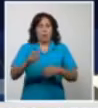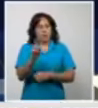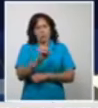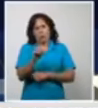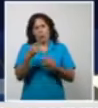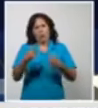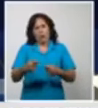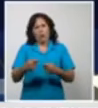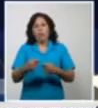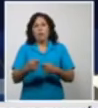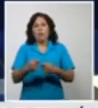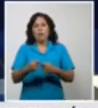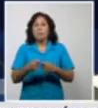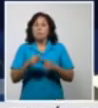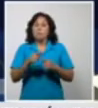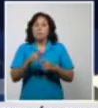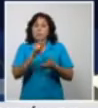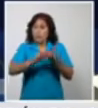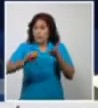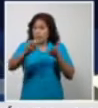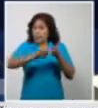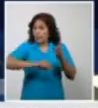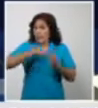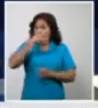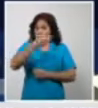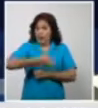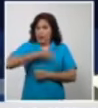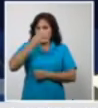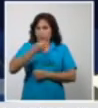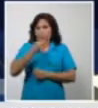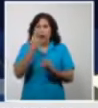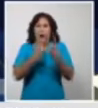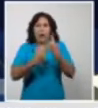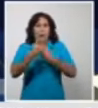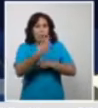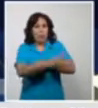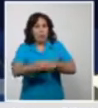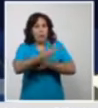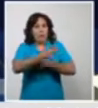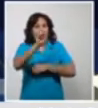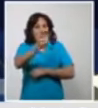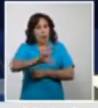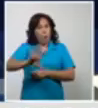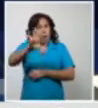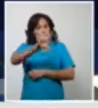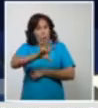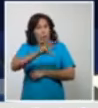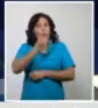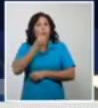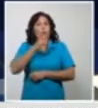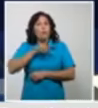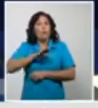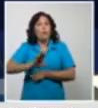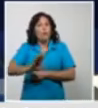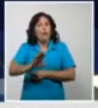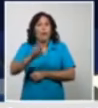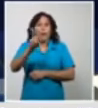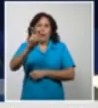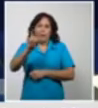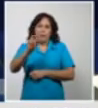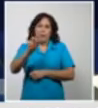70. Y ellos plantean que en algunos países de Europa pudiera estar en un 20 o